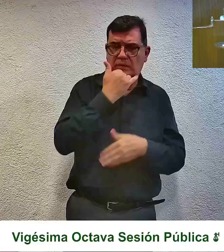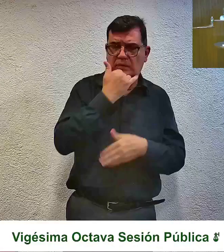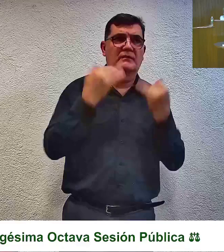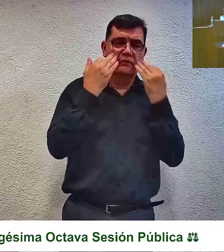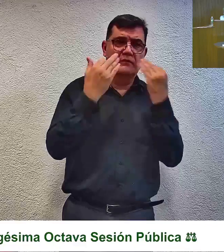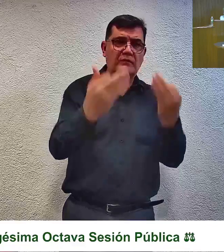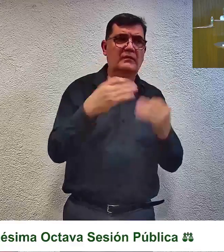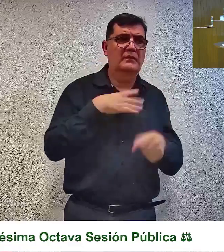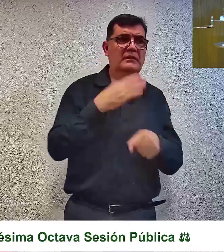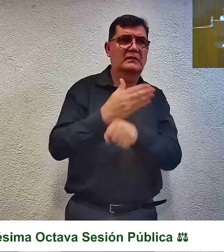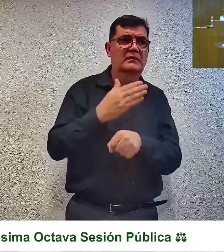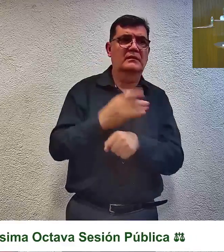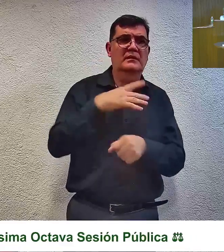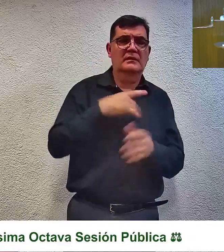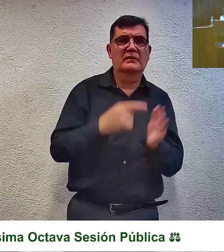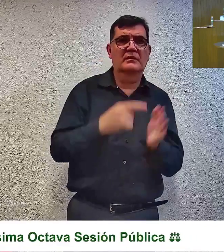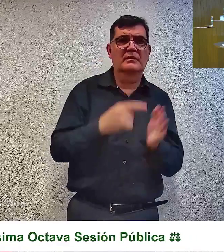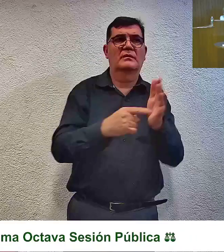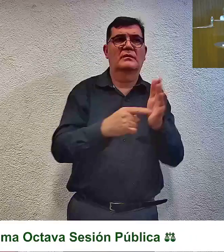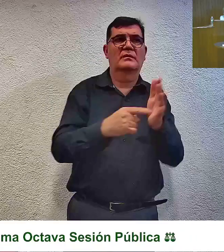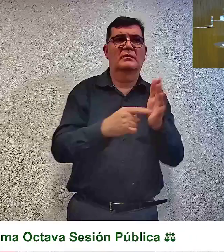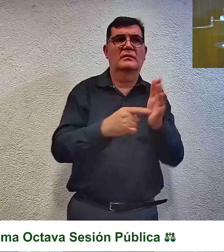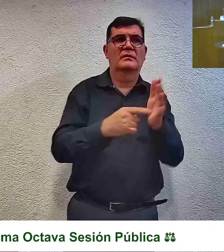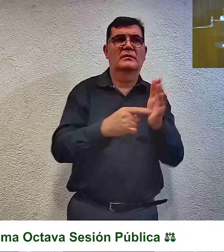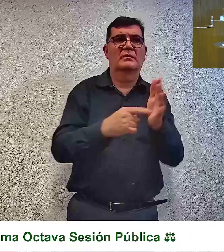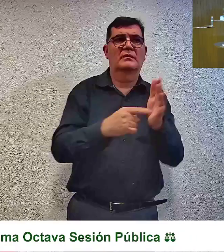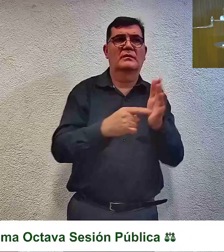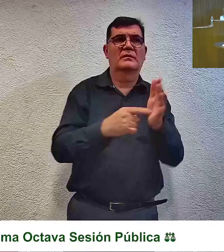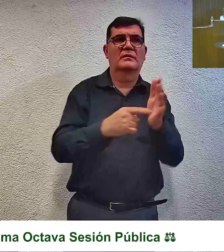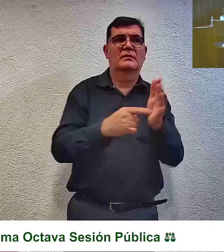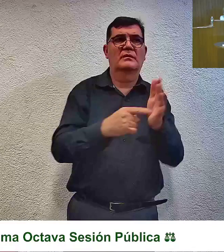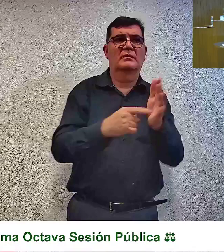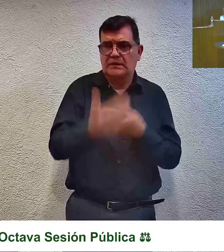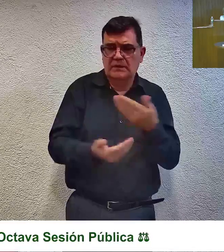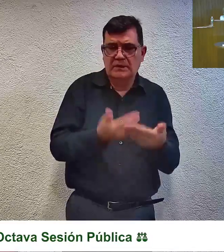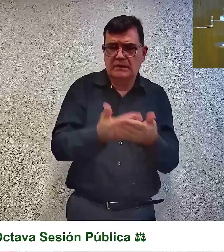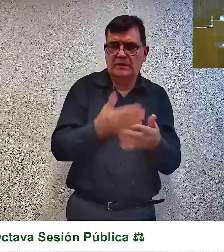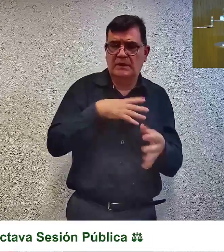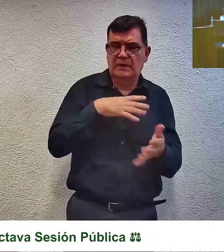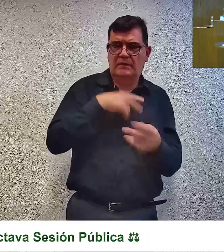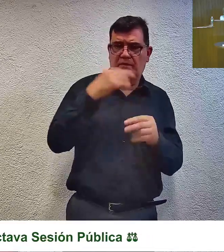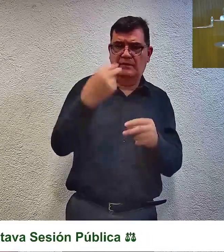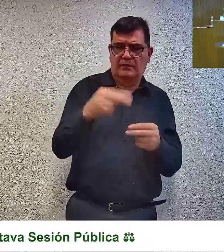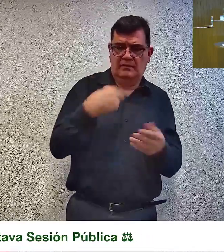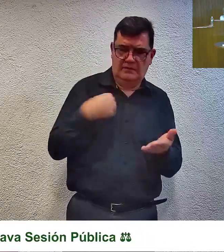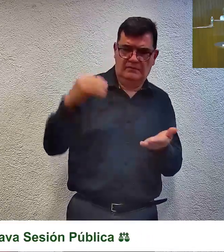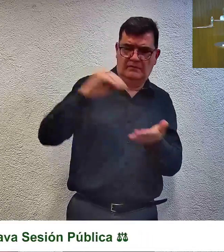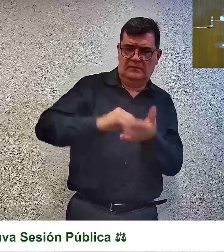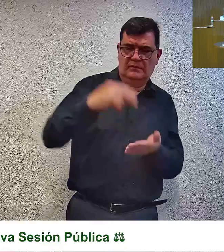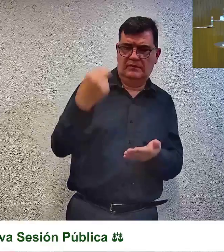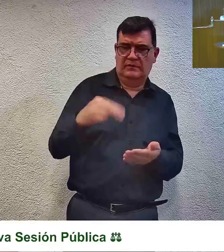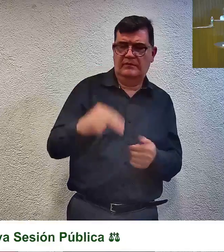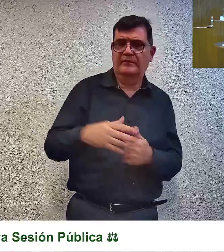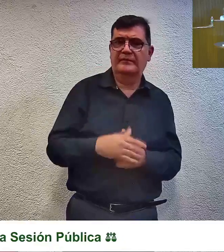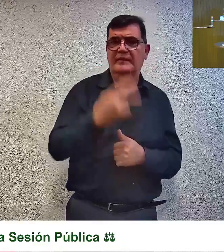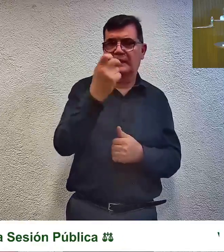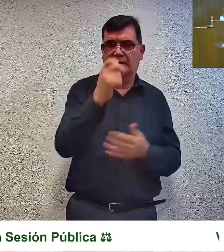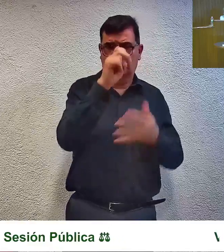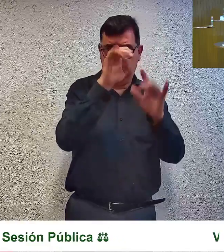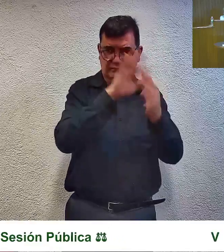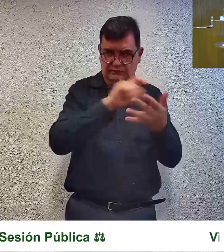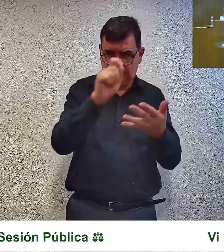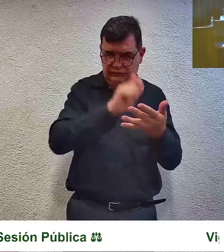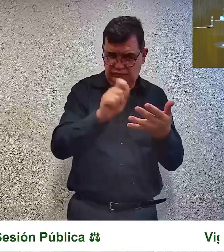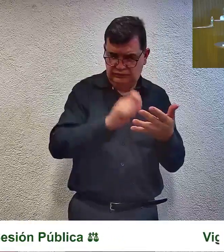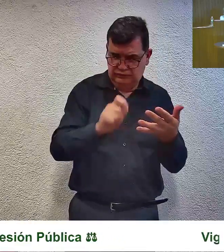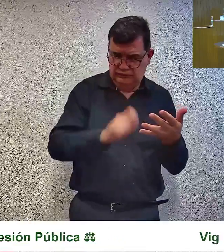el sancionado exhibió un manuscrito de disculpas públicas a la quejosa firmando su nombre. Dicho escrito, junto